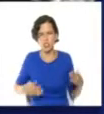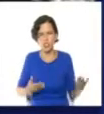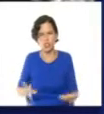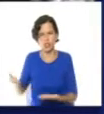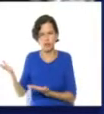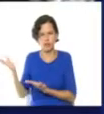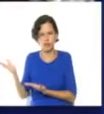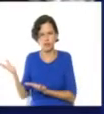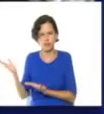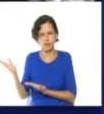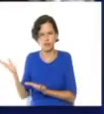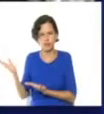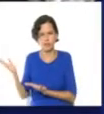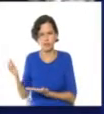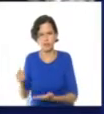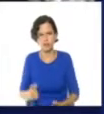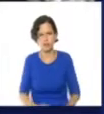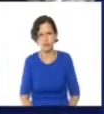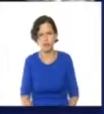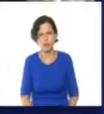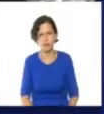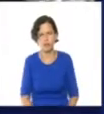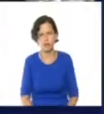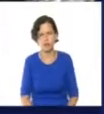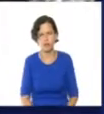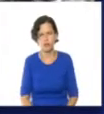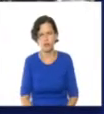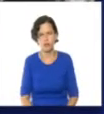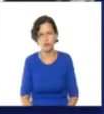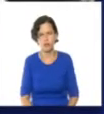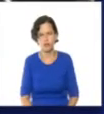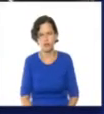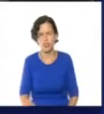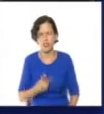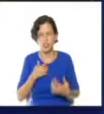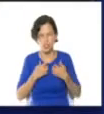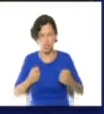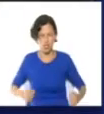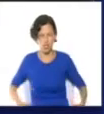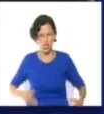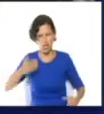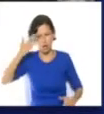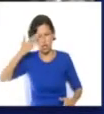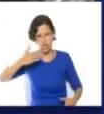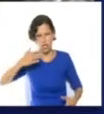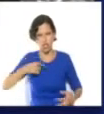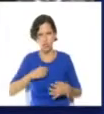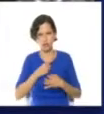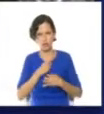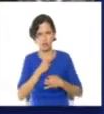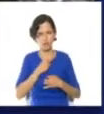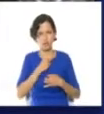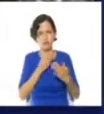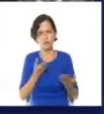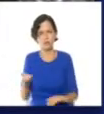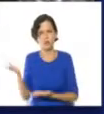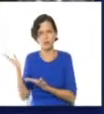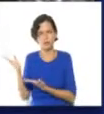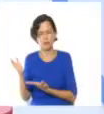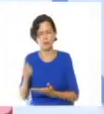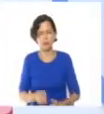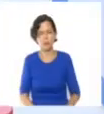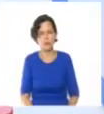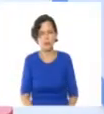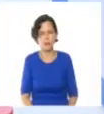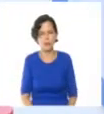ese entonces, que se quita el traje de militar y se coloca un traje civil, Isaías Medina